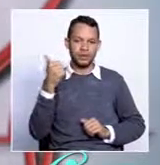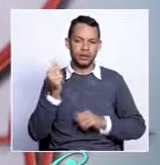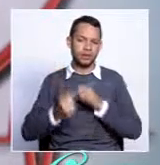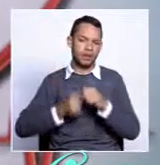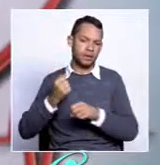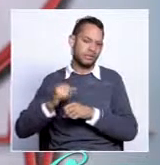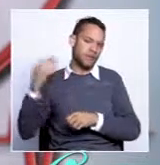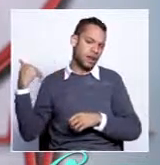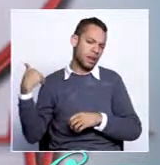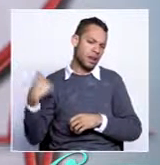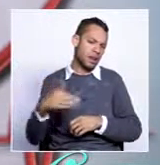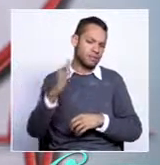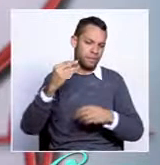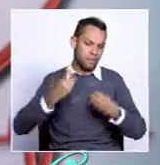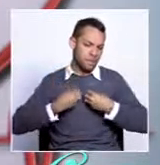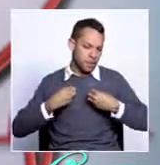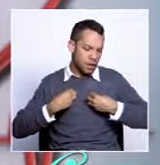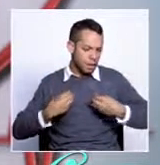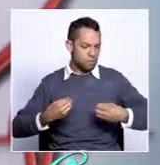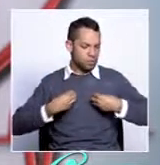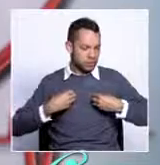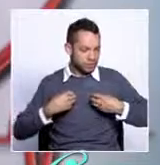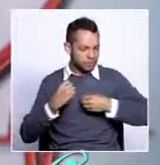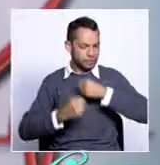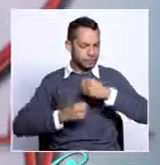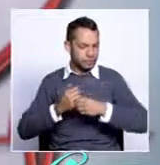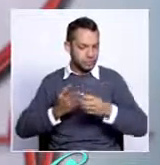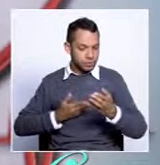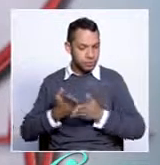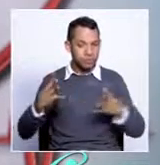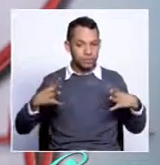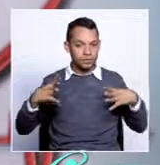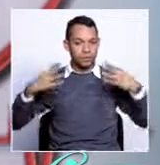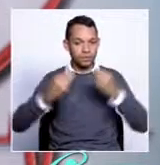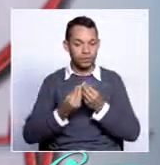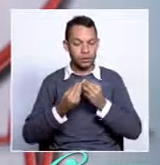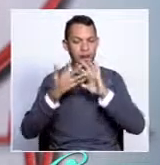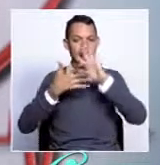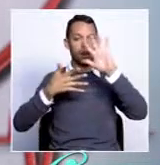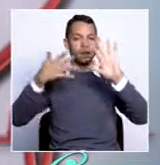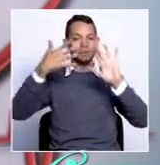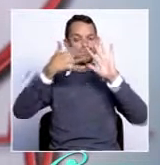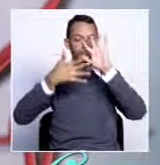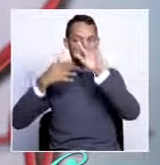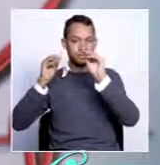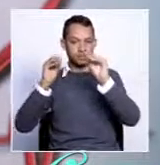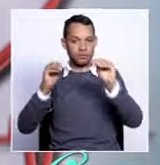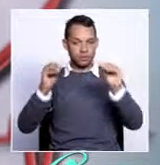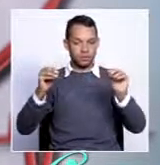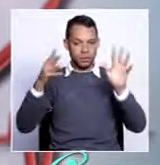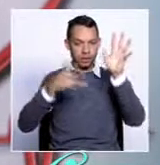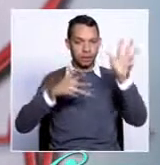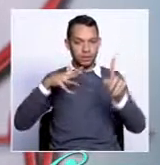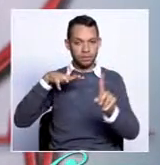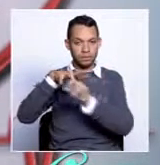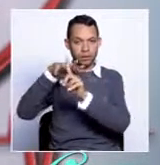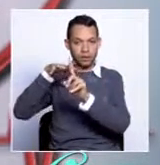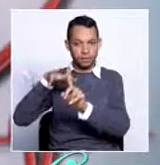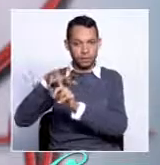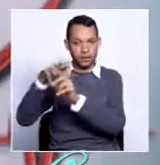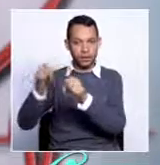vivo que nadie como nosotros a través de la palabra estamos haciendo tanto daño